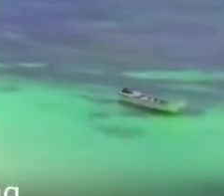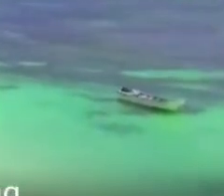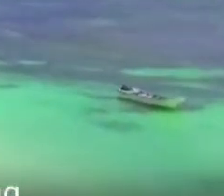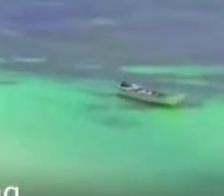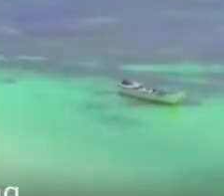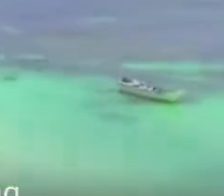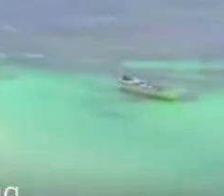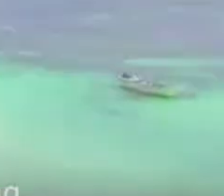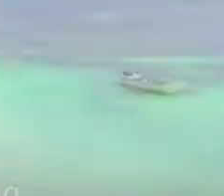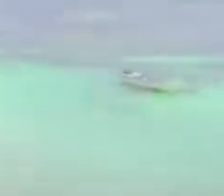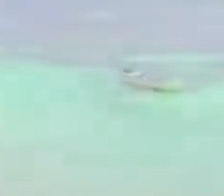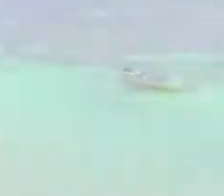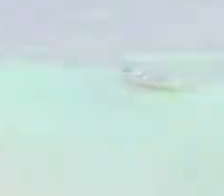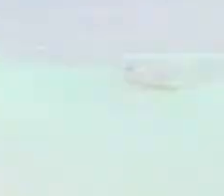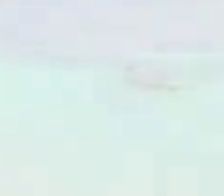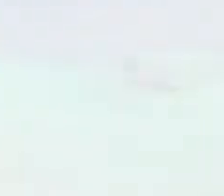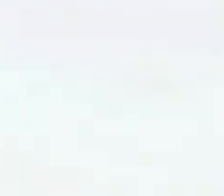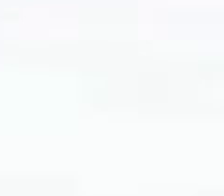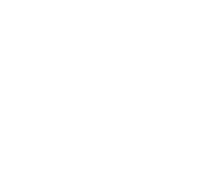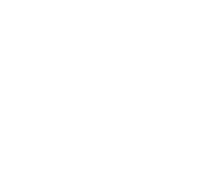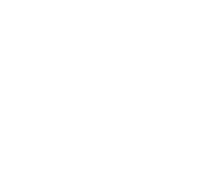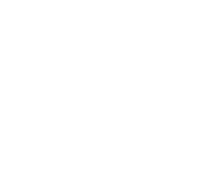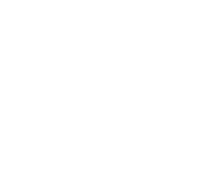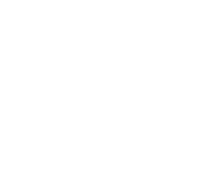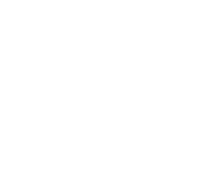vida de sus habitantes y de su entorno.